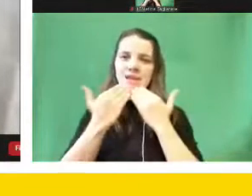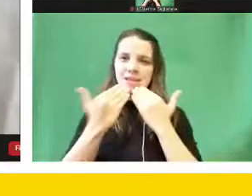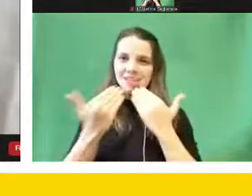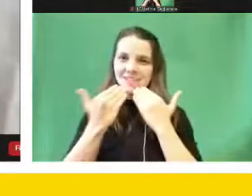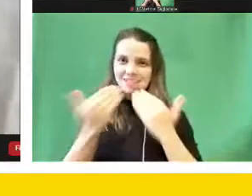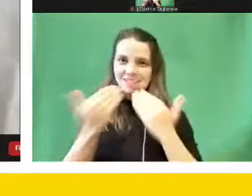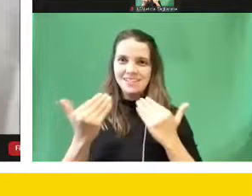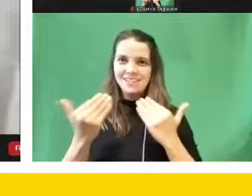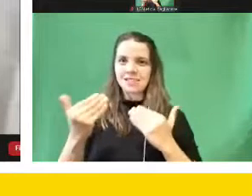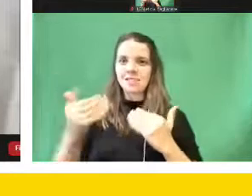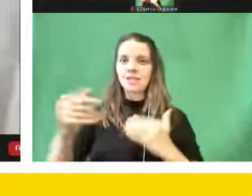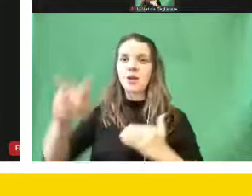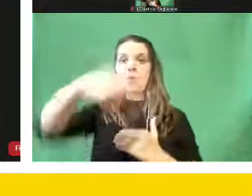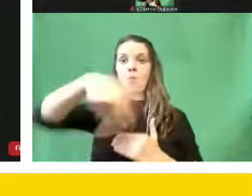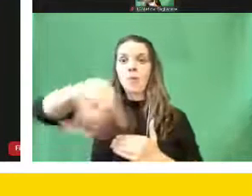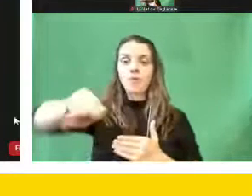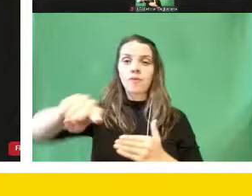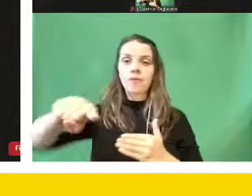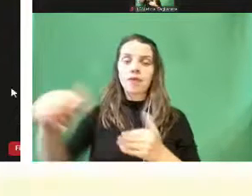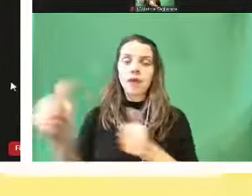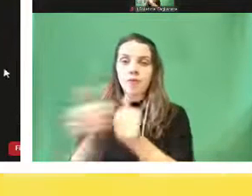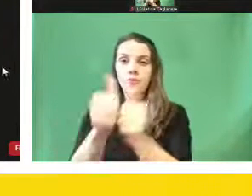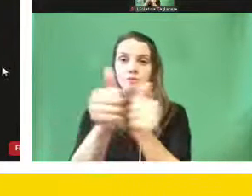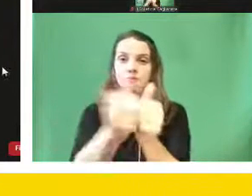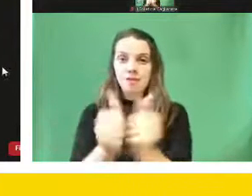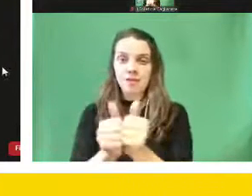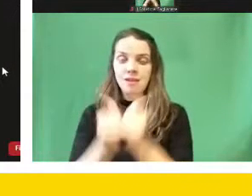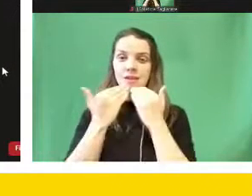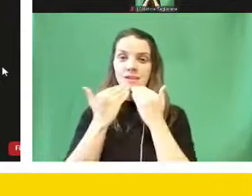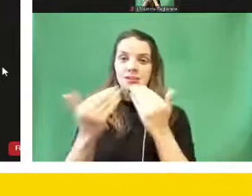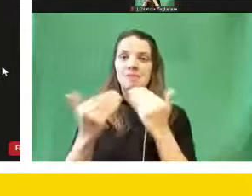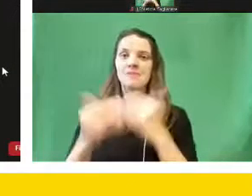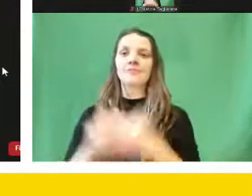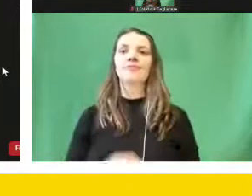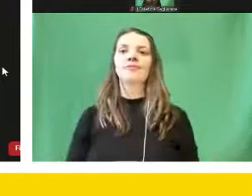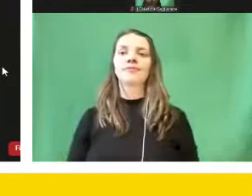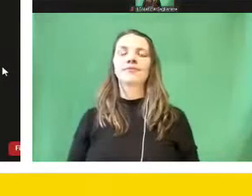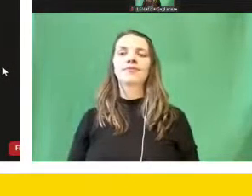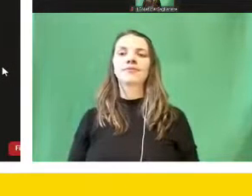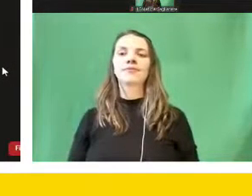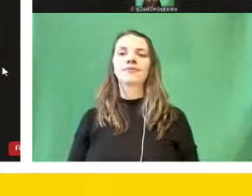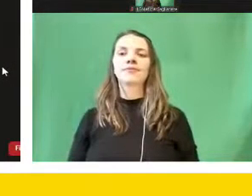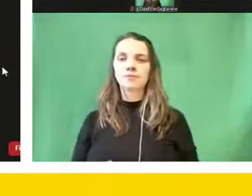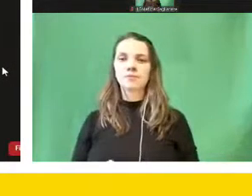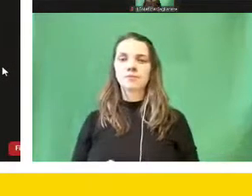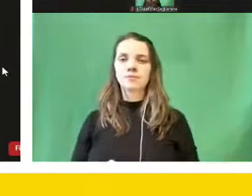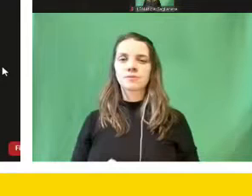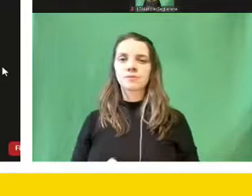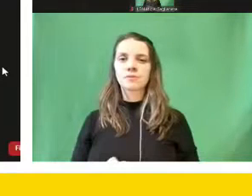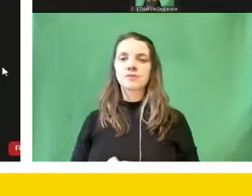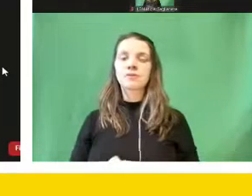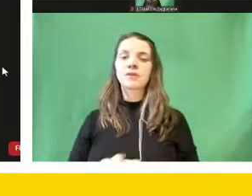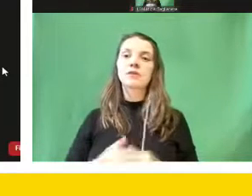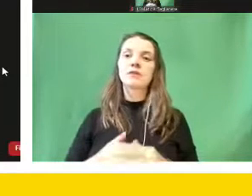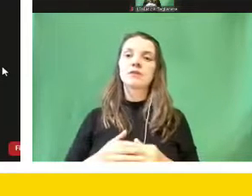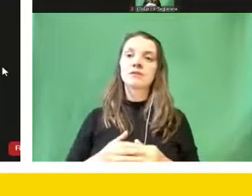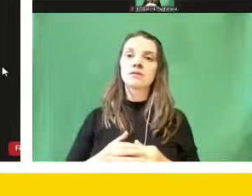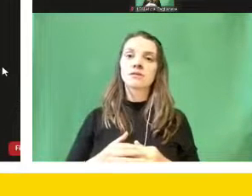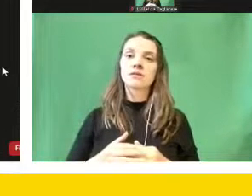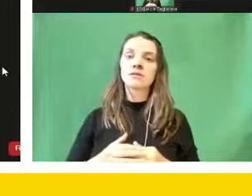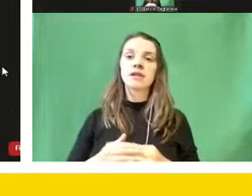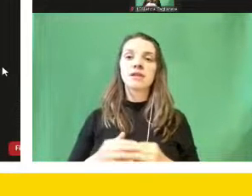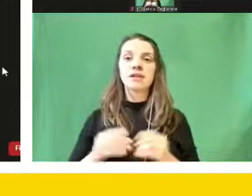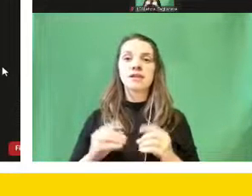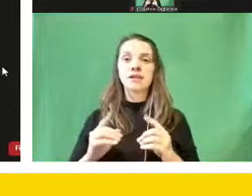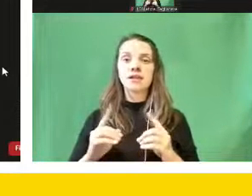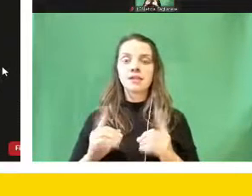con nosotros. Bueno, muchas gracias. Y bueno, si me en el camino de la